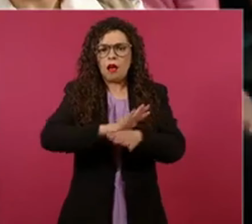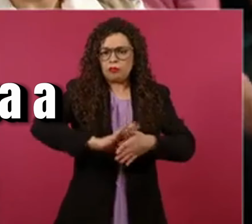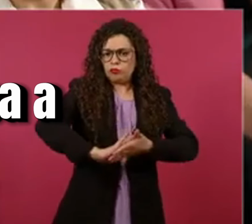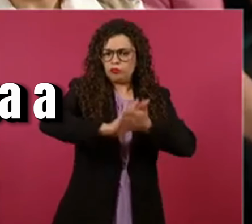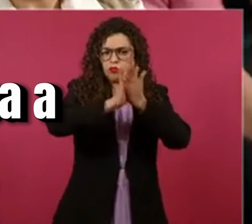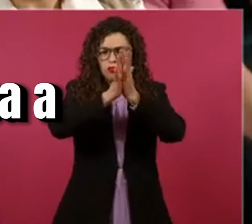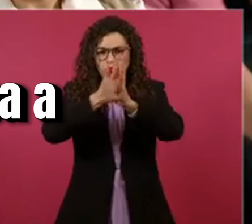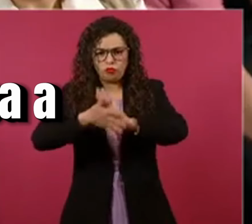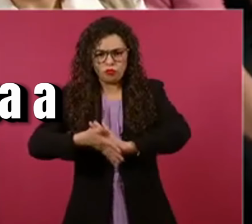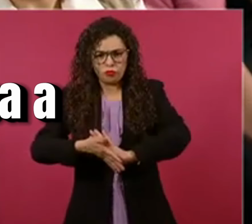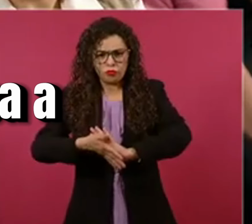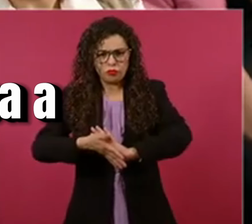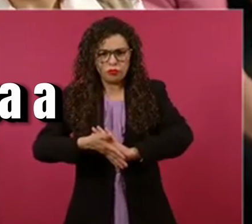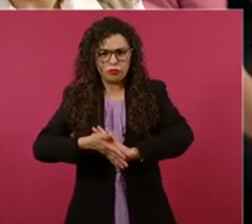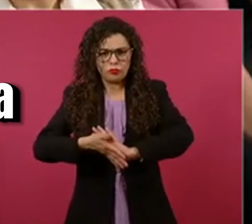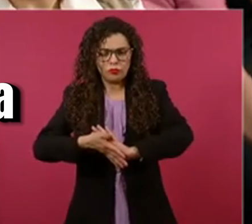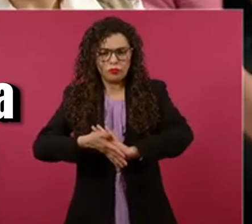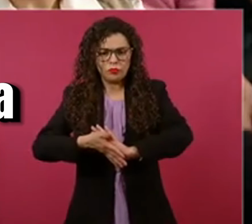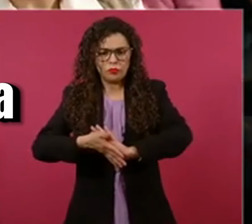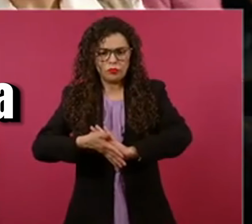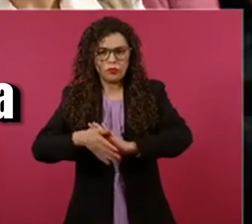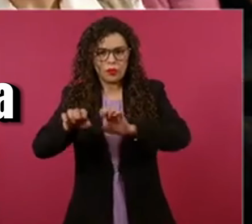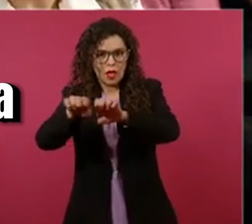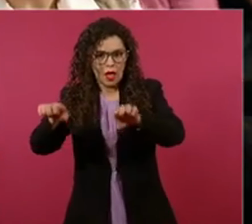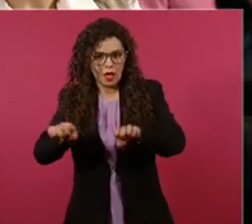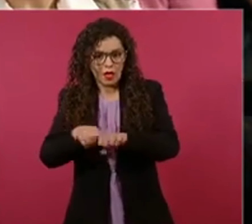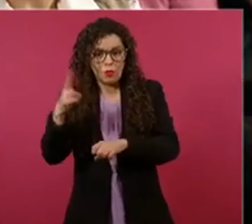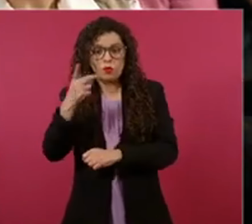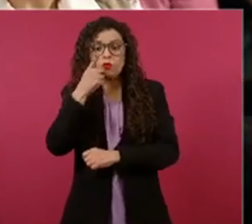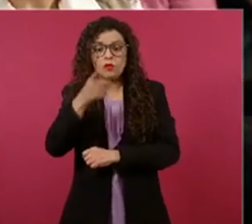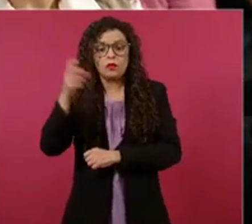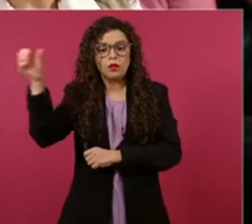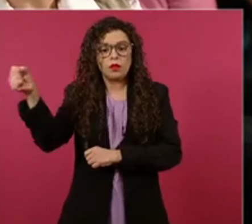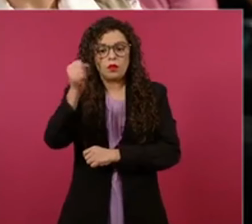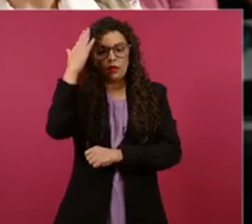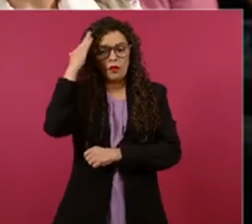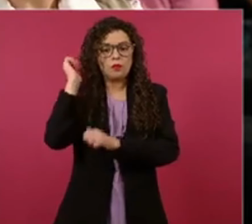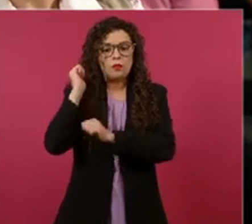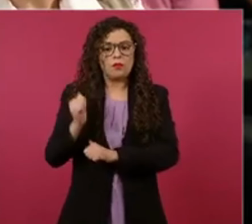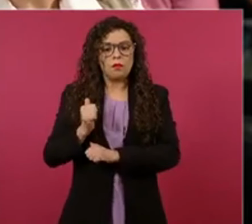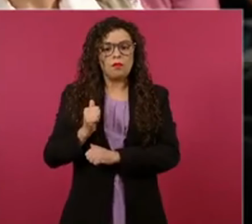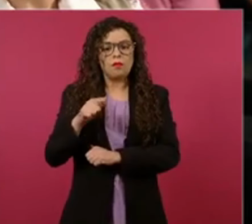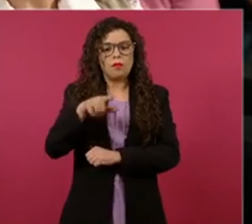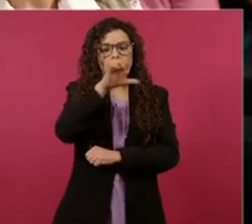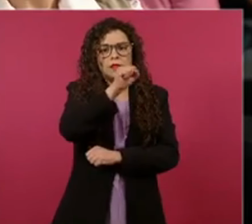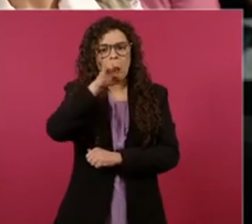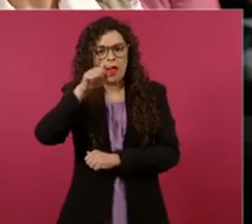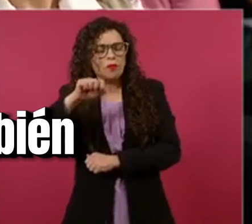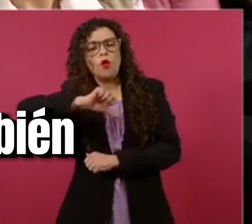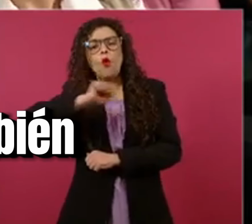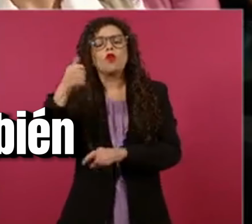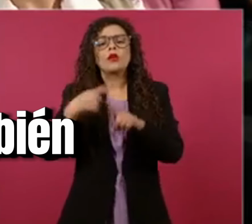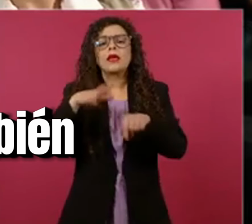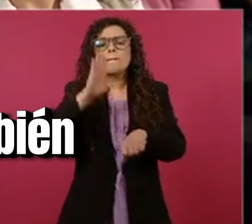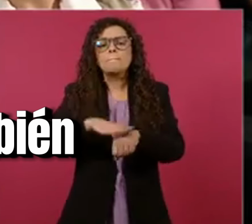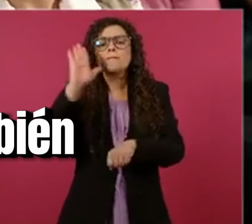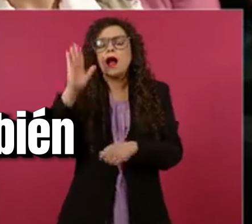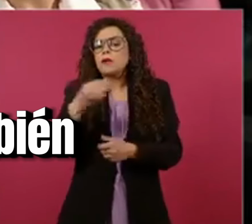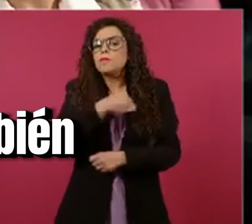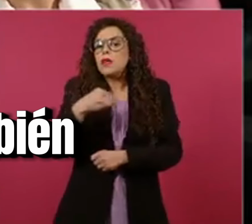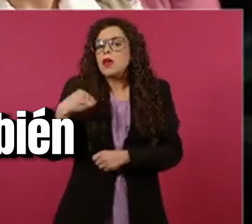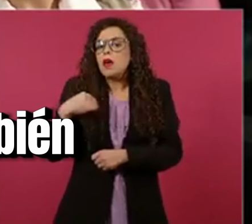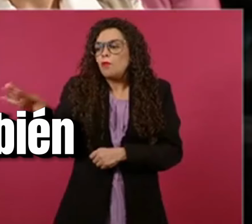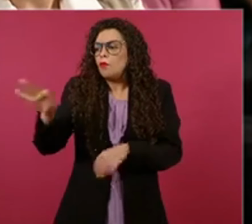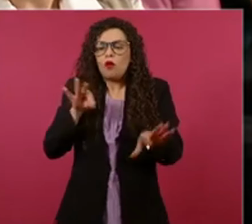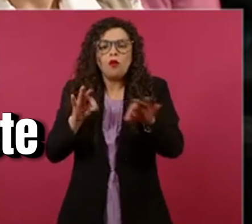ahorita. Usted ya nos había comentado que iba a ser Juan Ramón de la Fuente quien iba a encabezar el equipo de parte de usted. ¿Quiénes más van a integrar esto? Y si esto significa